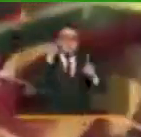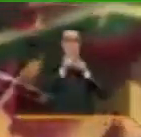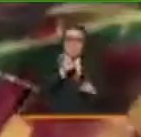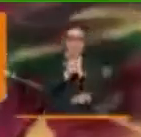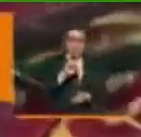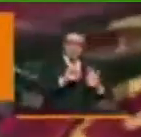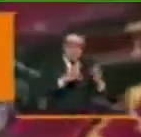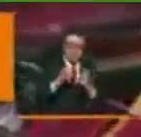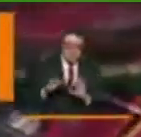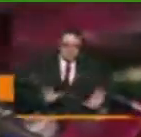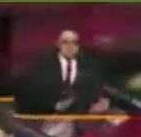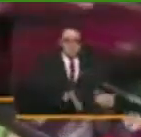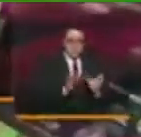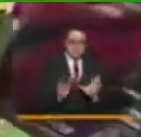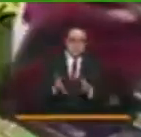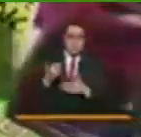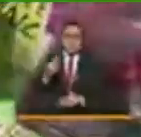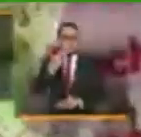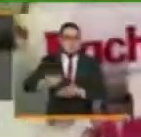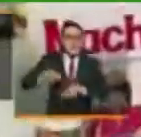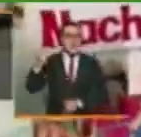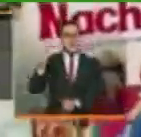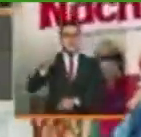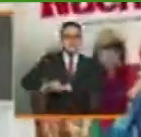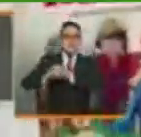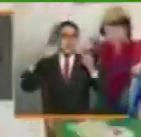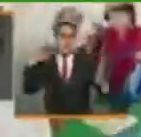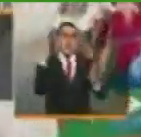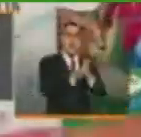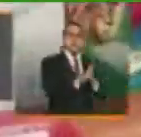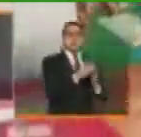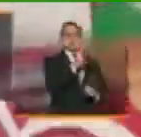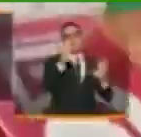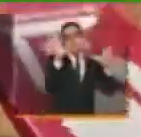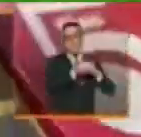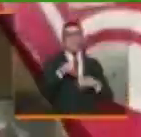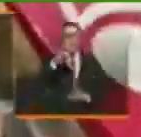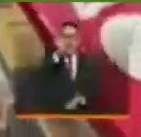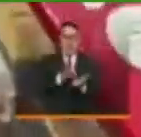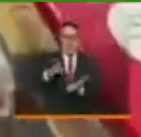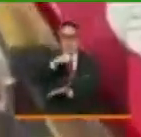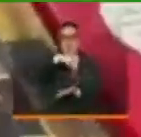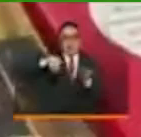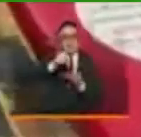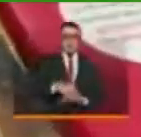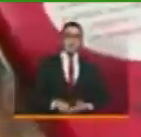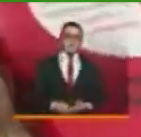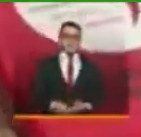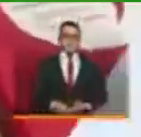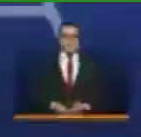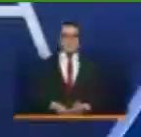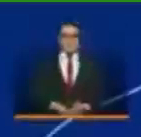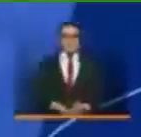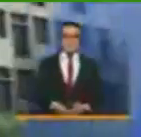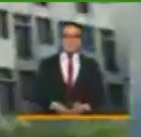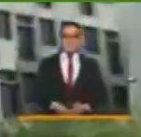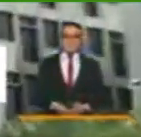familias, estará disponible desde las 10 de la mañana hasta las 7 de la noche en la capital del Atlántico.